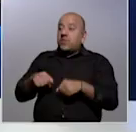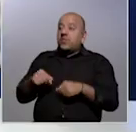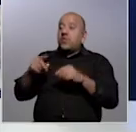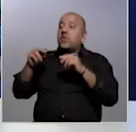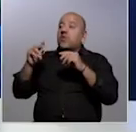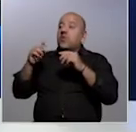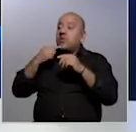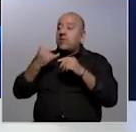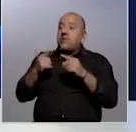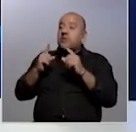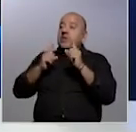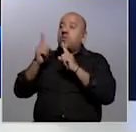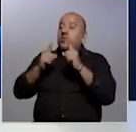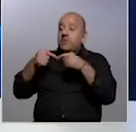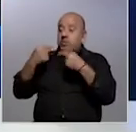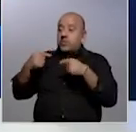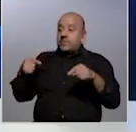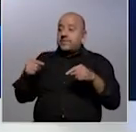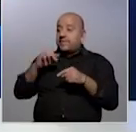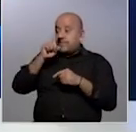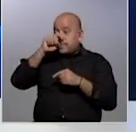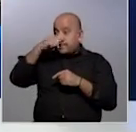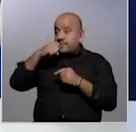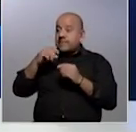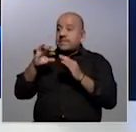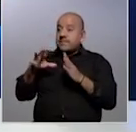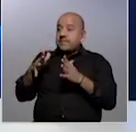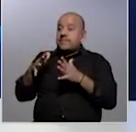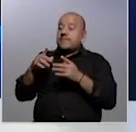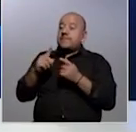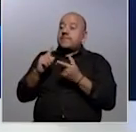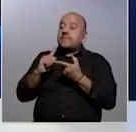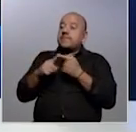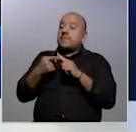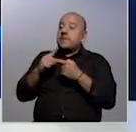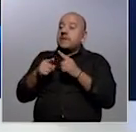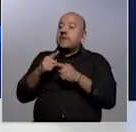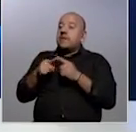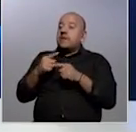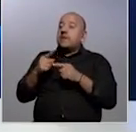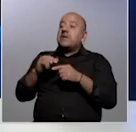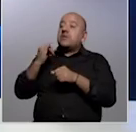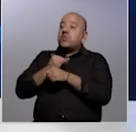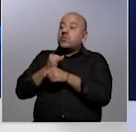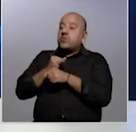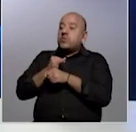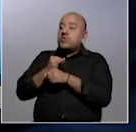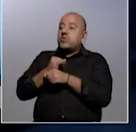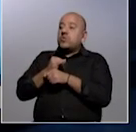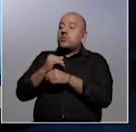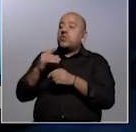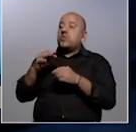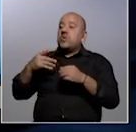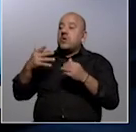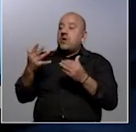algunas cosas que pasan en montevideo o en algunos lugares en relación a la institución bueno ahora